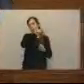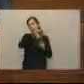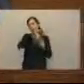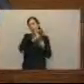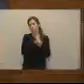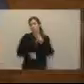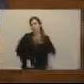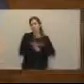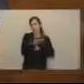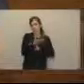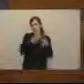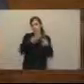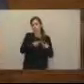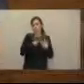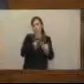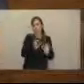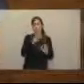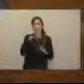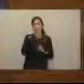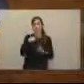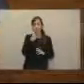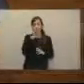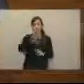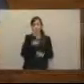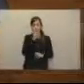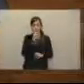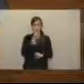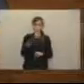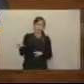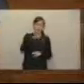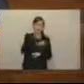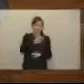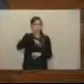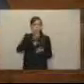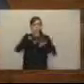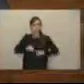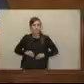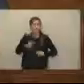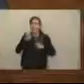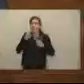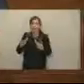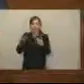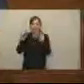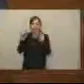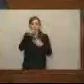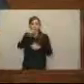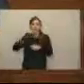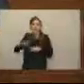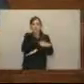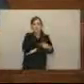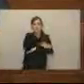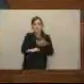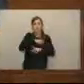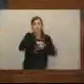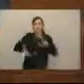Ayer se lo dije y yo se lo repito. No vamos a aceptar lecciones de quienes dejaron un país al borde del rescate, con los servicios públicos en